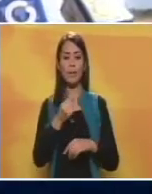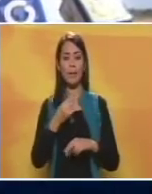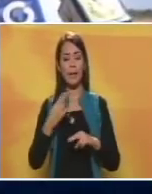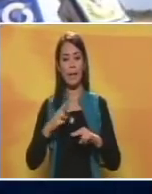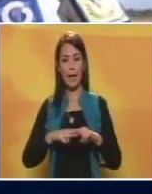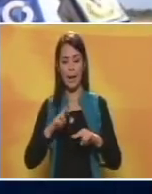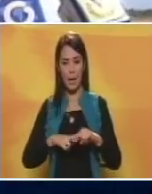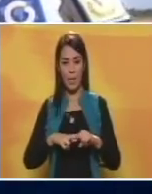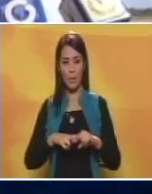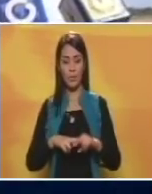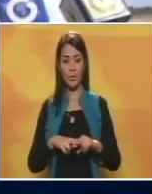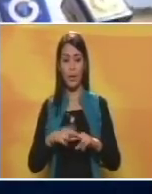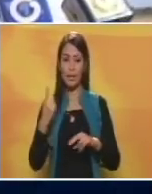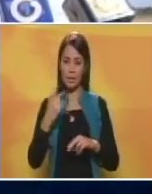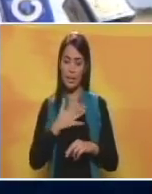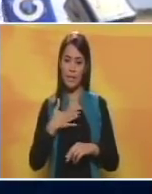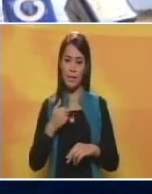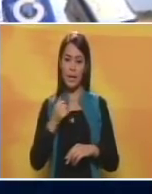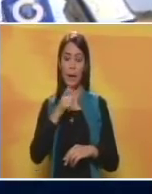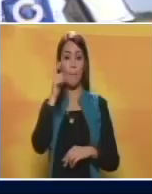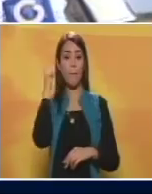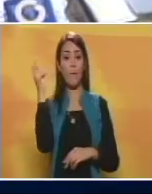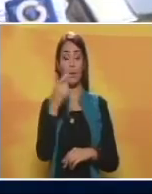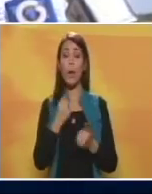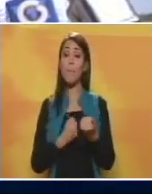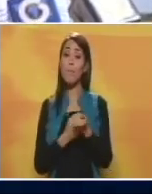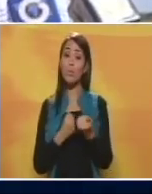que requiere nuestra población. Hay que